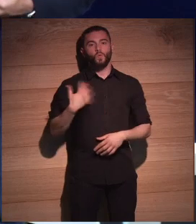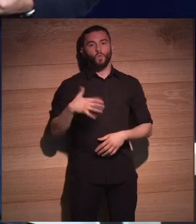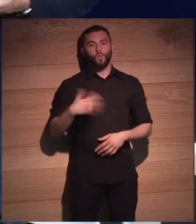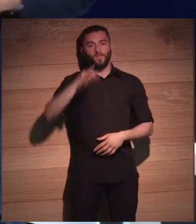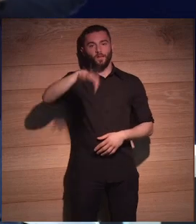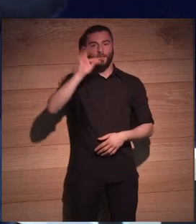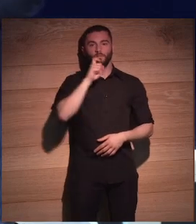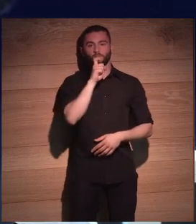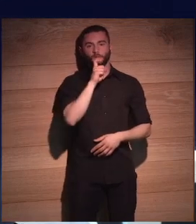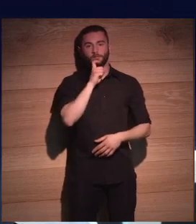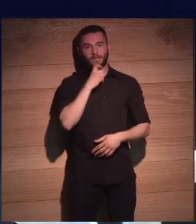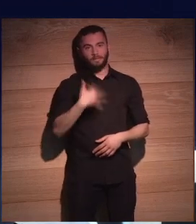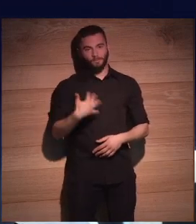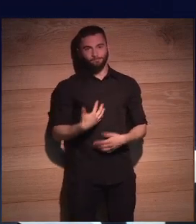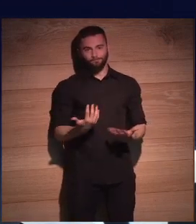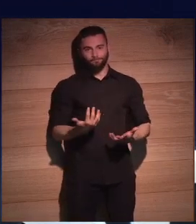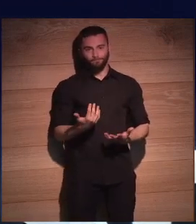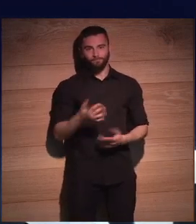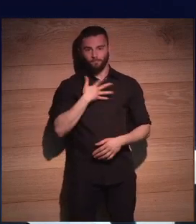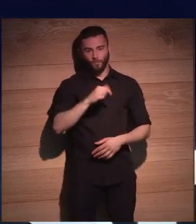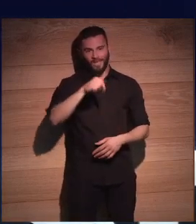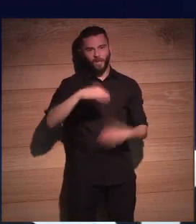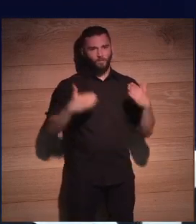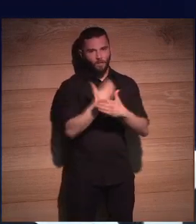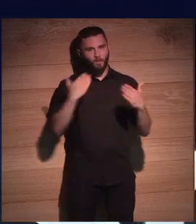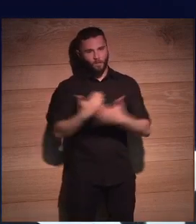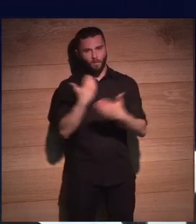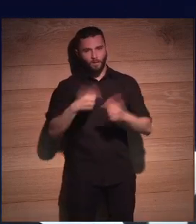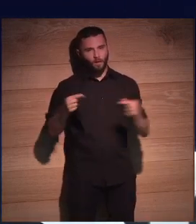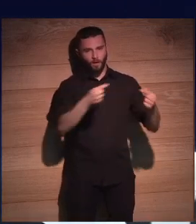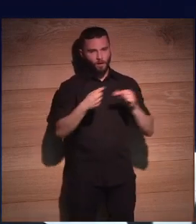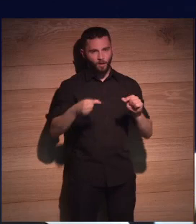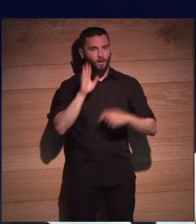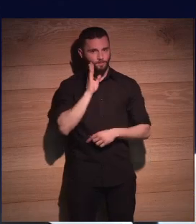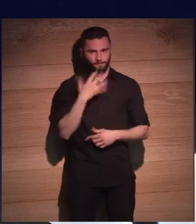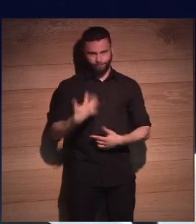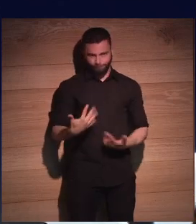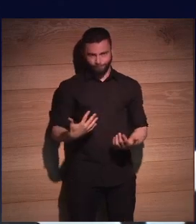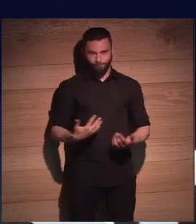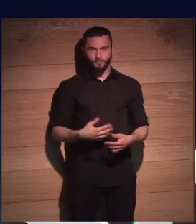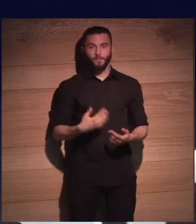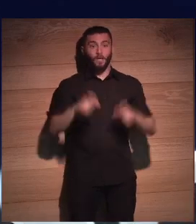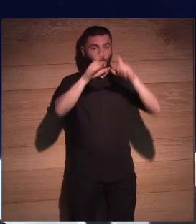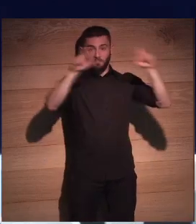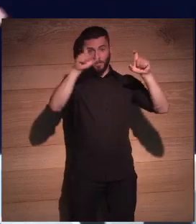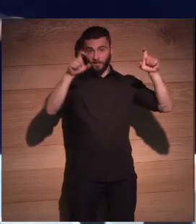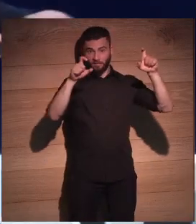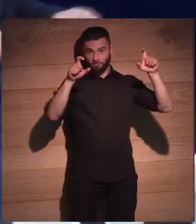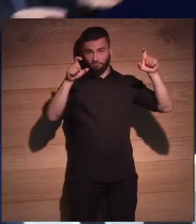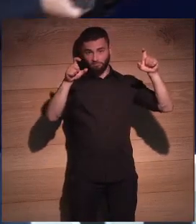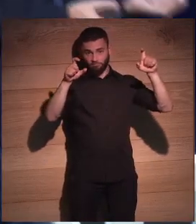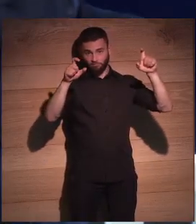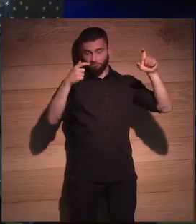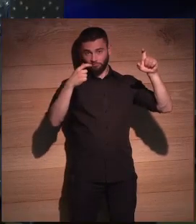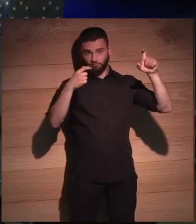decidir, ¿vale? Muy difícil. Podríamos estar aquí días y días debatiendo sobre ello. Hay empresas, como